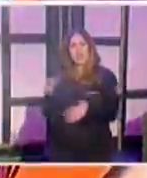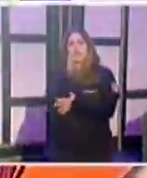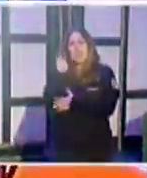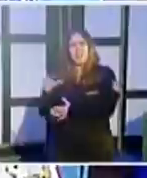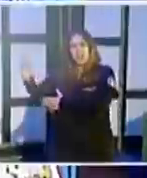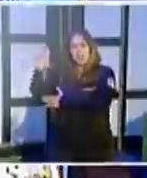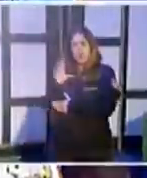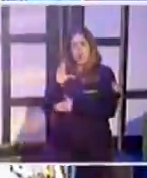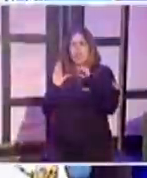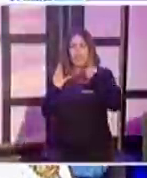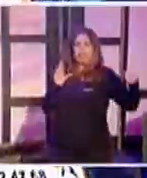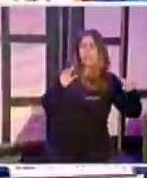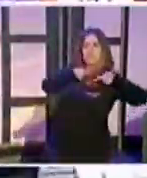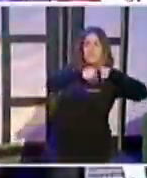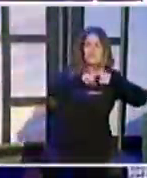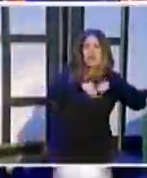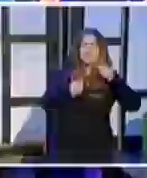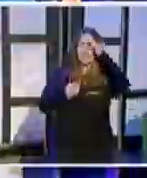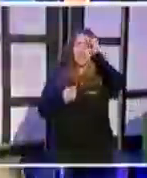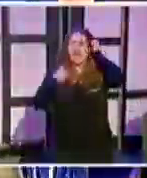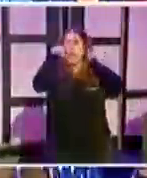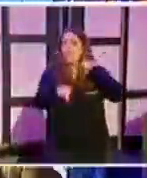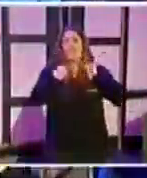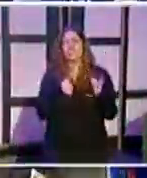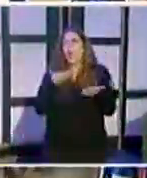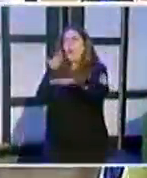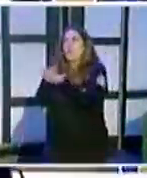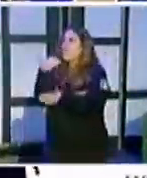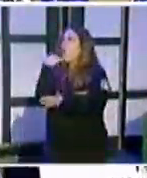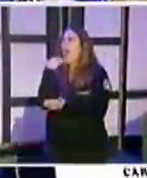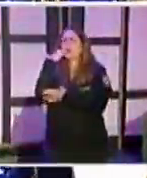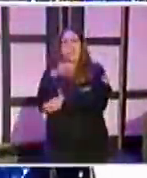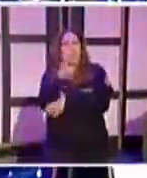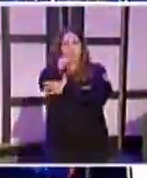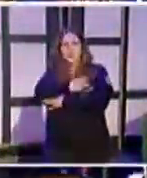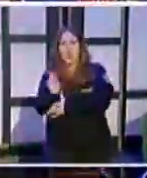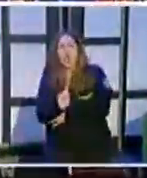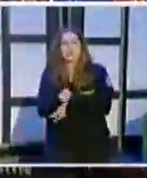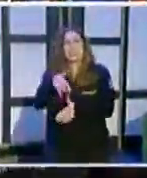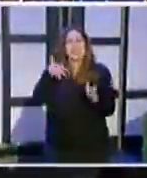sueldo dependen tres botas. No le estoy pidiendo nada que no es mío, el